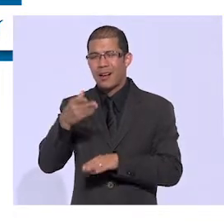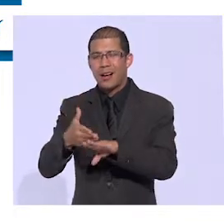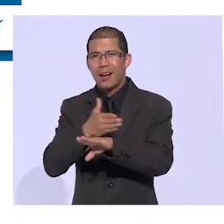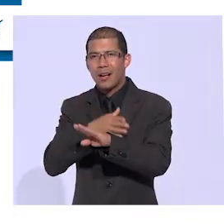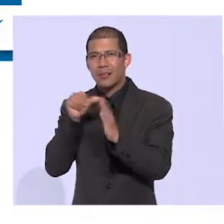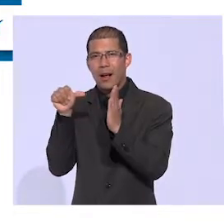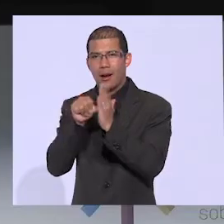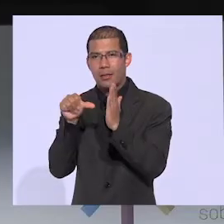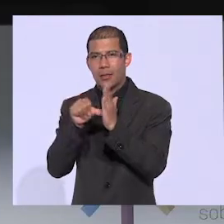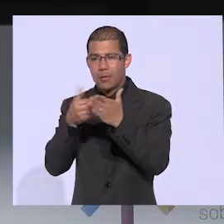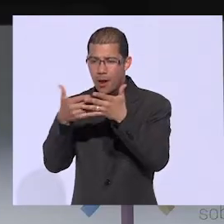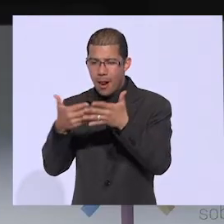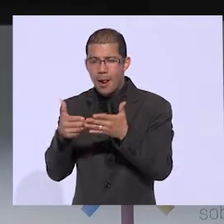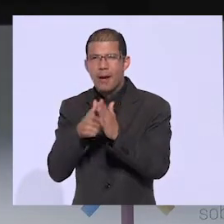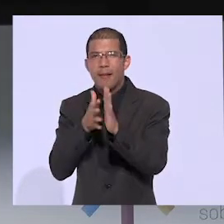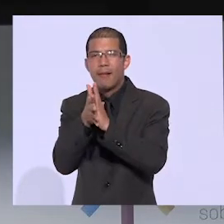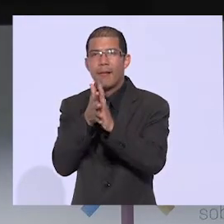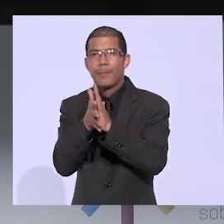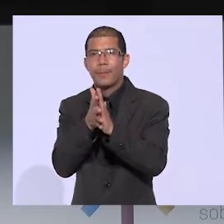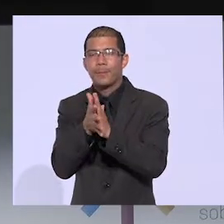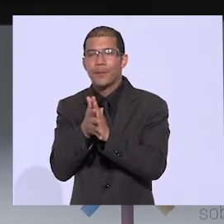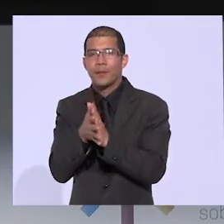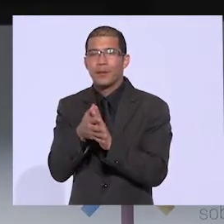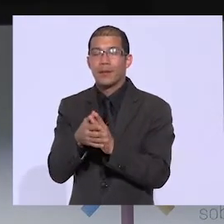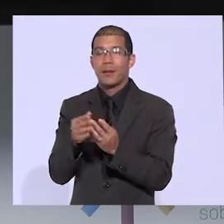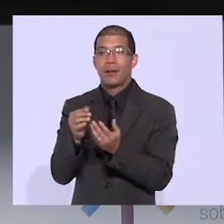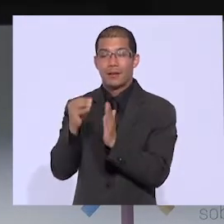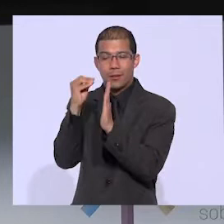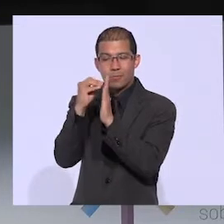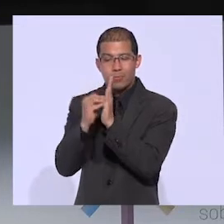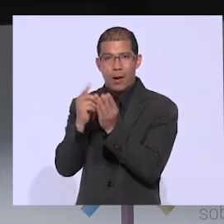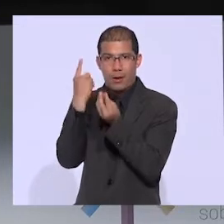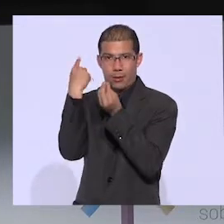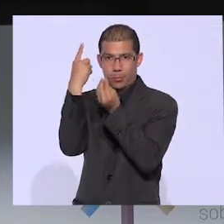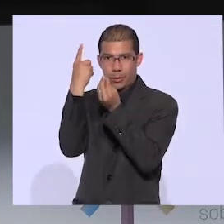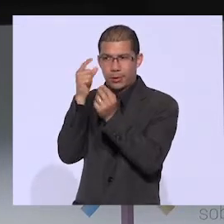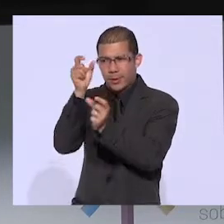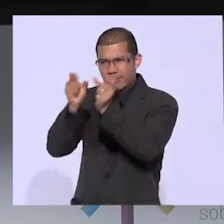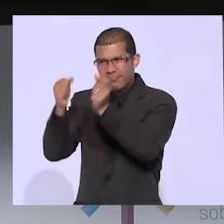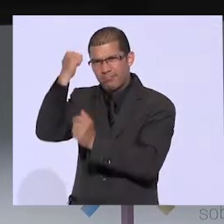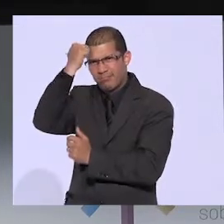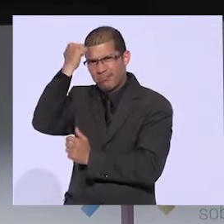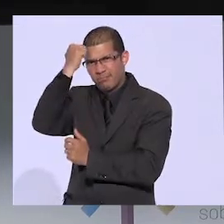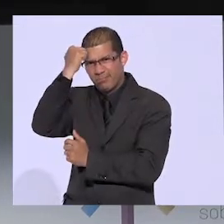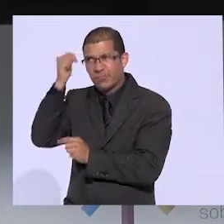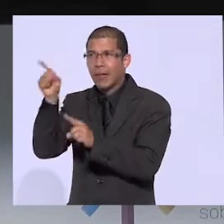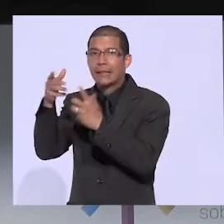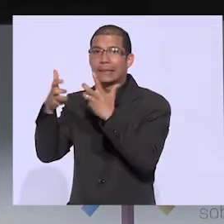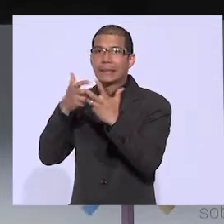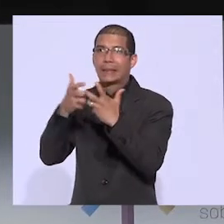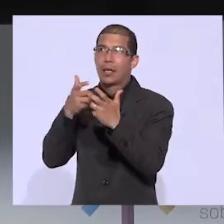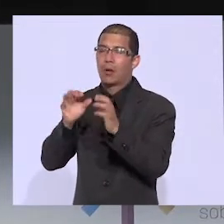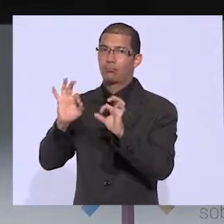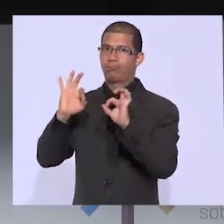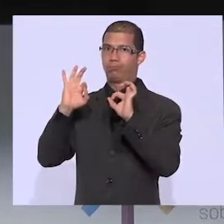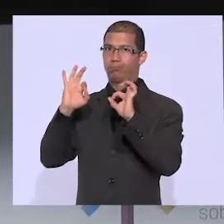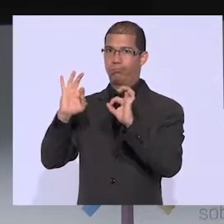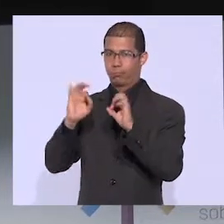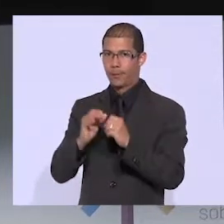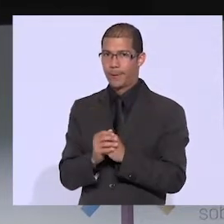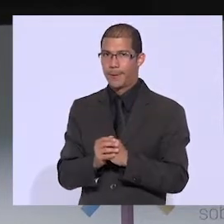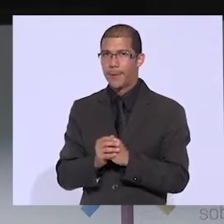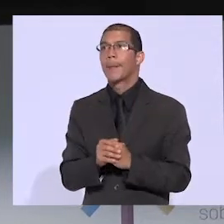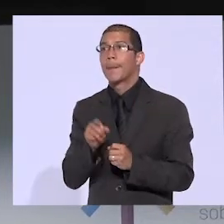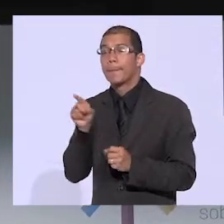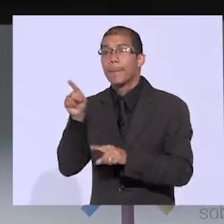las políticas respecto al profesorado en aquellos sistemas de alto rendimiento. ¿Qué se dice? Pues se dice que hay una alta